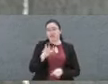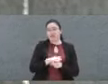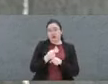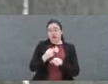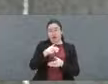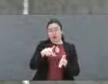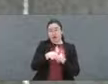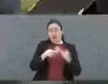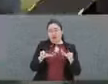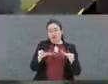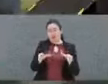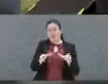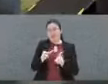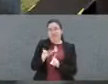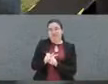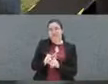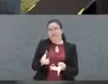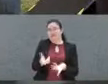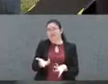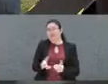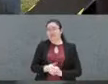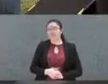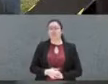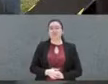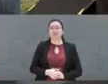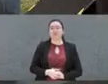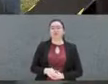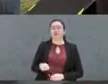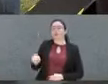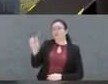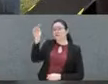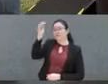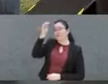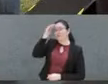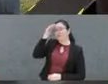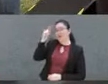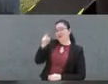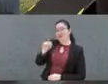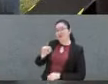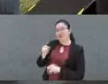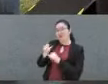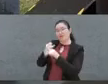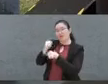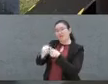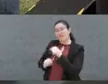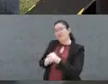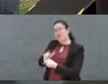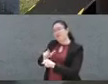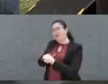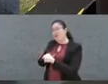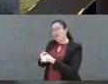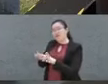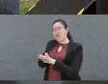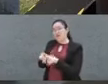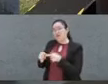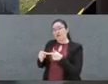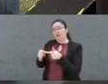zona. ¿Consideran que esta publicación internacional habría contado con alguna guía para